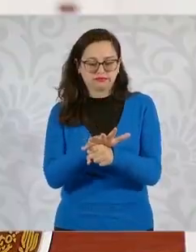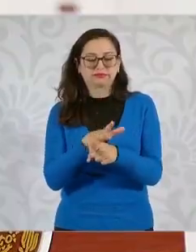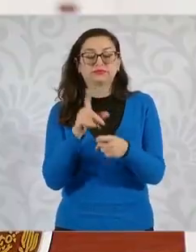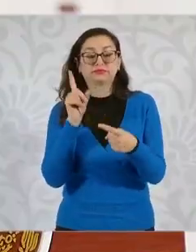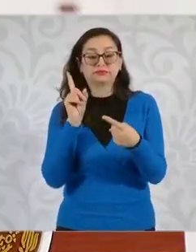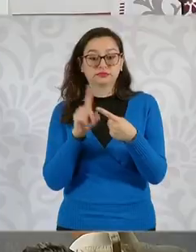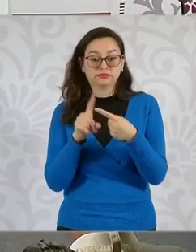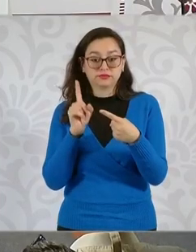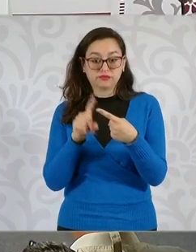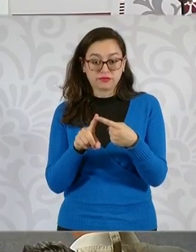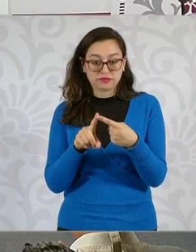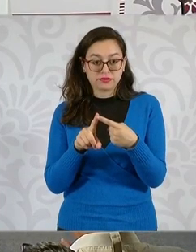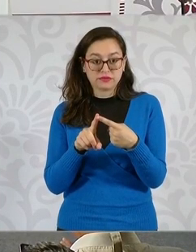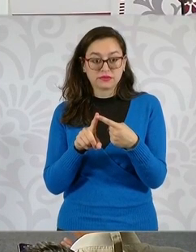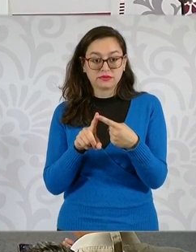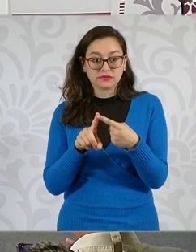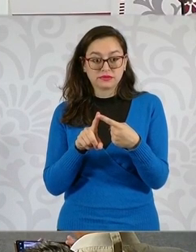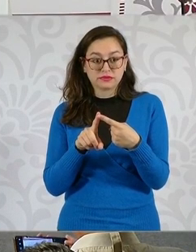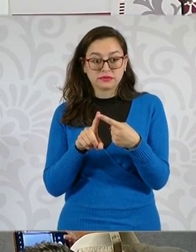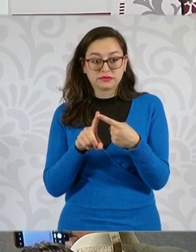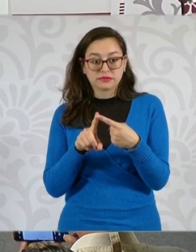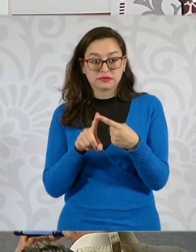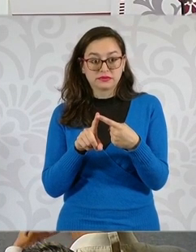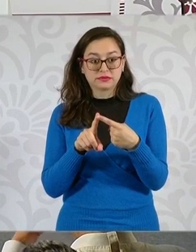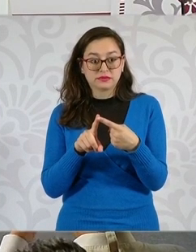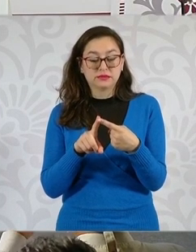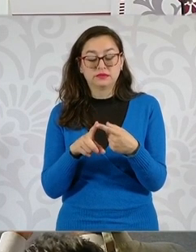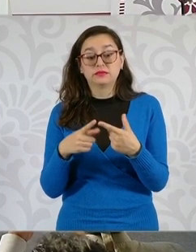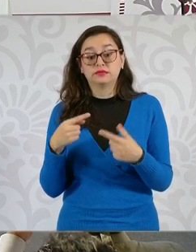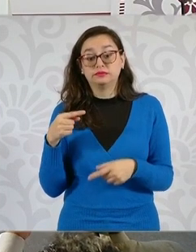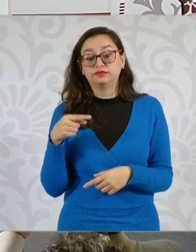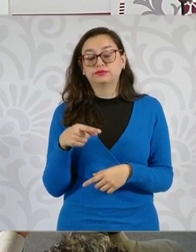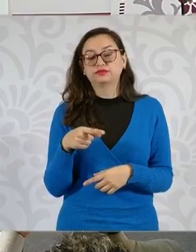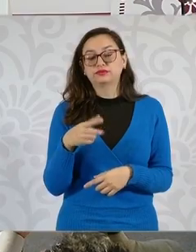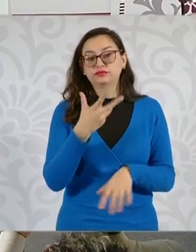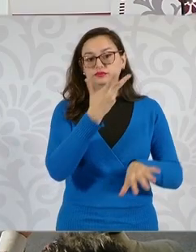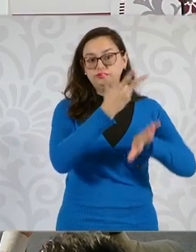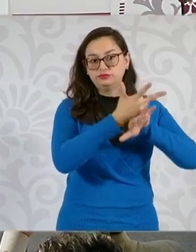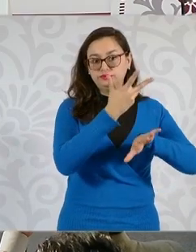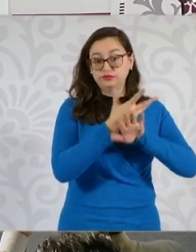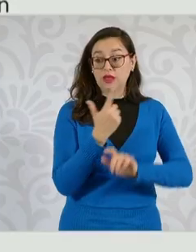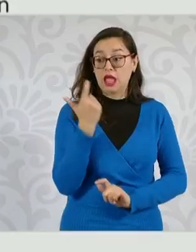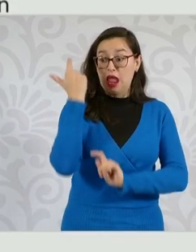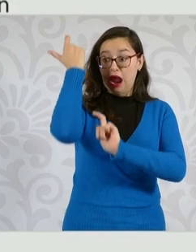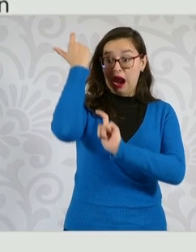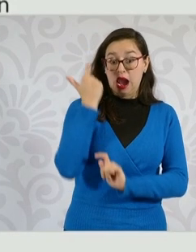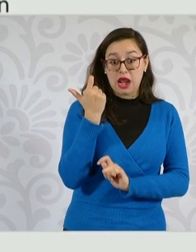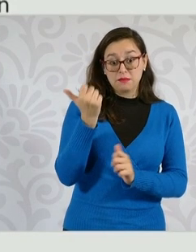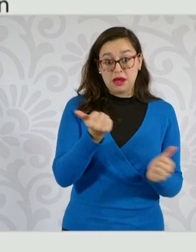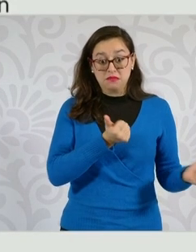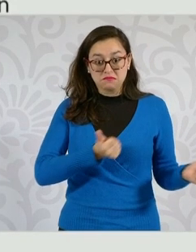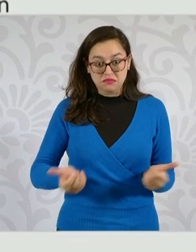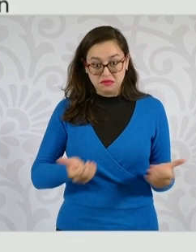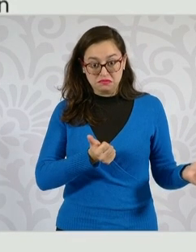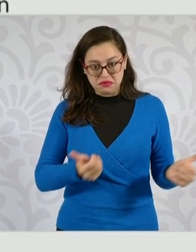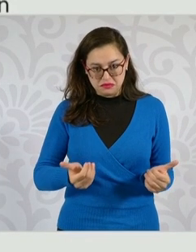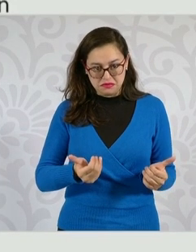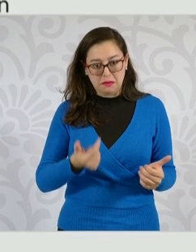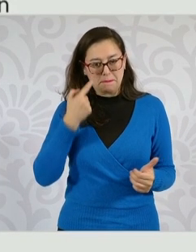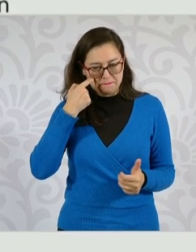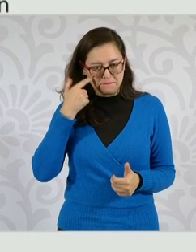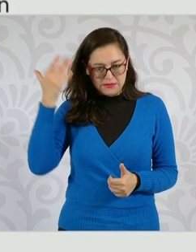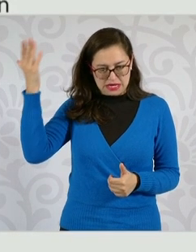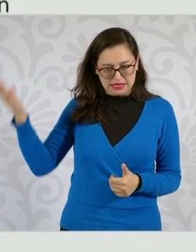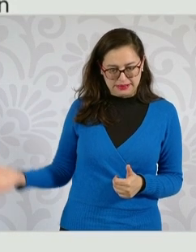con su participación en la operación llamada Rápido y Furioso por el delito de introducción al